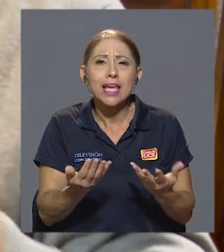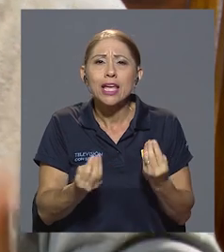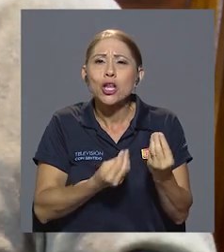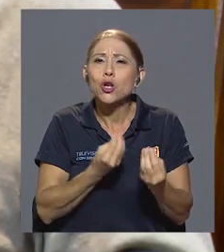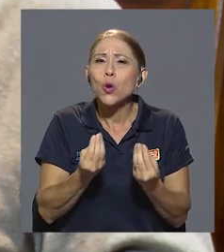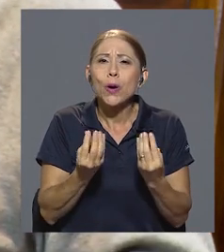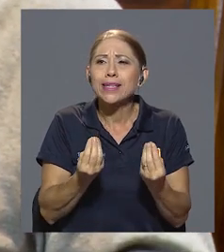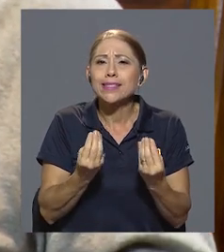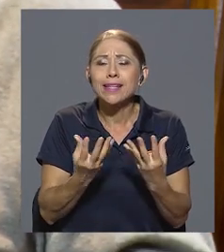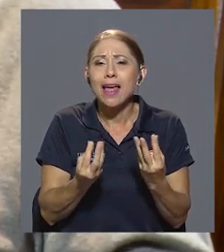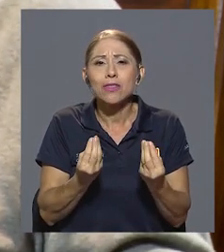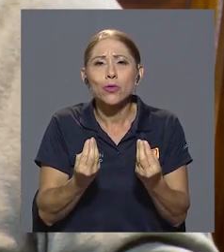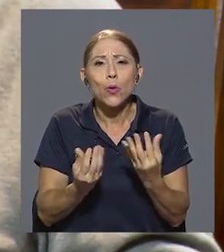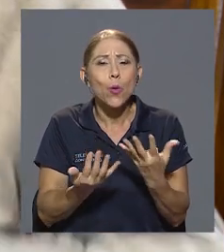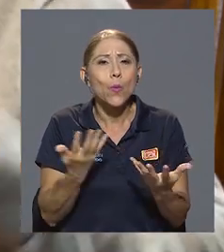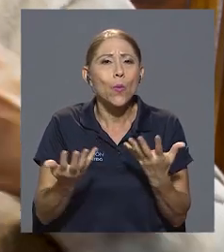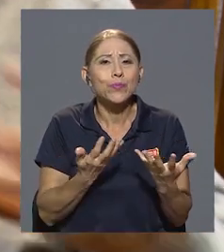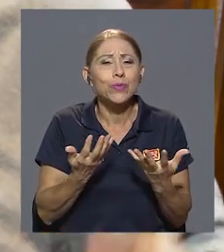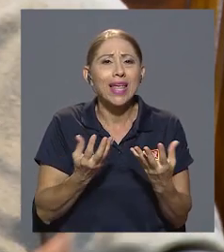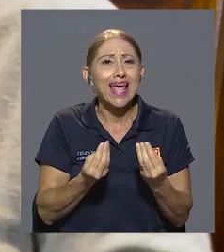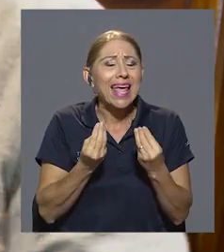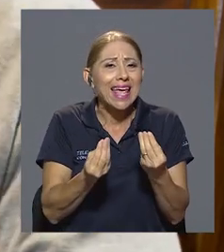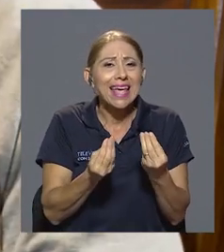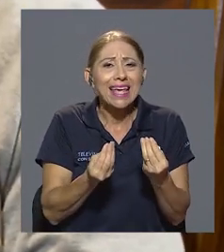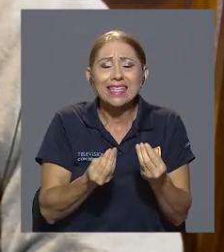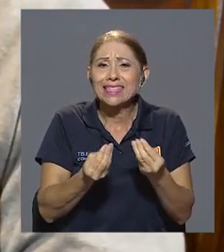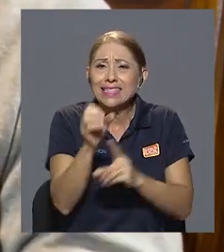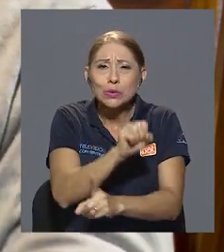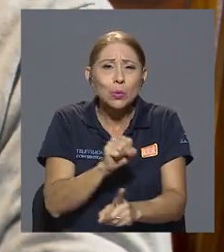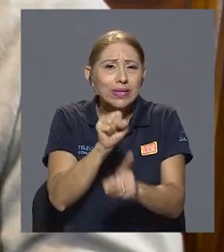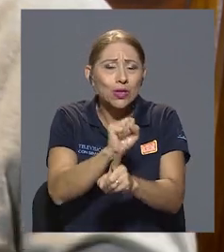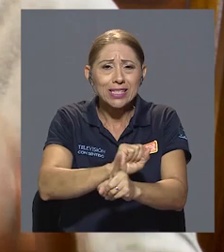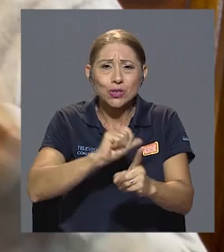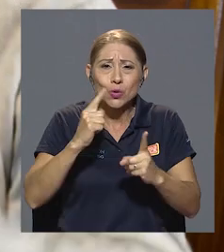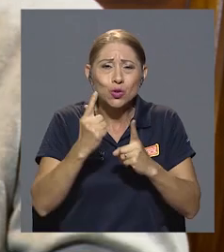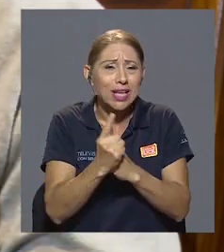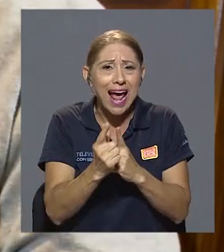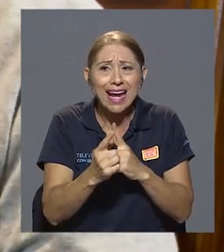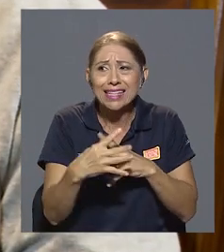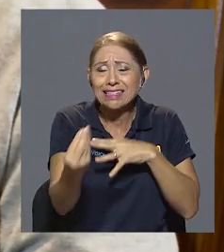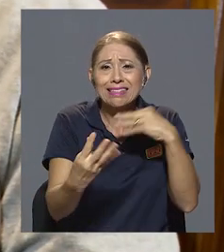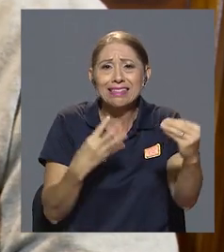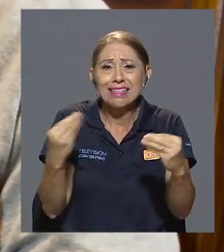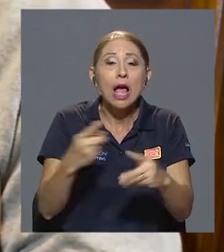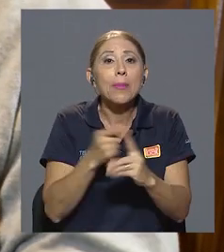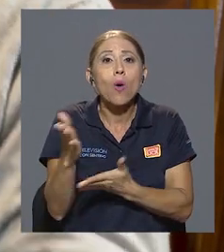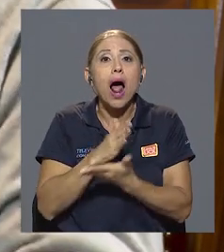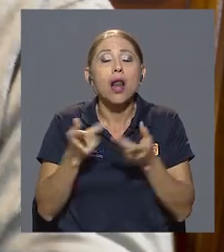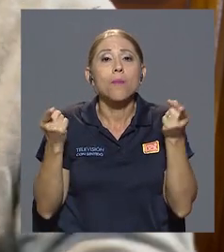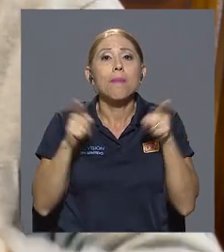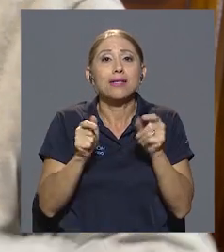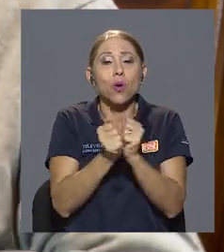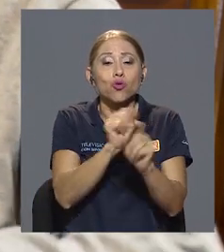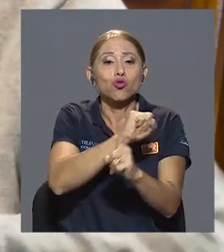explosiones sociales en el sentido de de grandes conflictos pero la suerte de implosión social es decir las sociedades